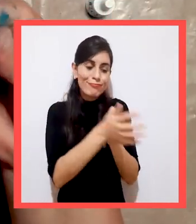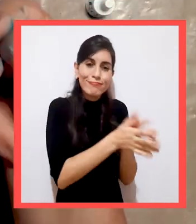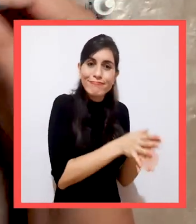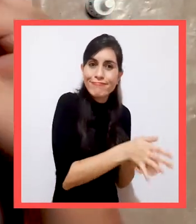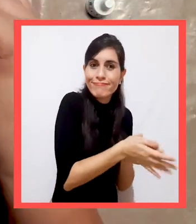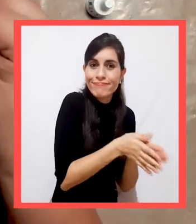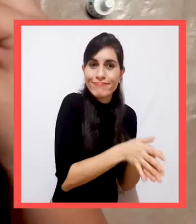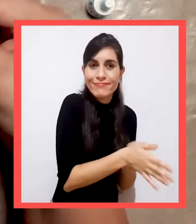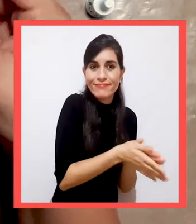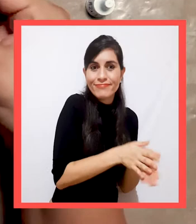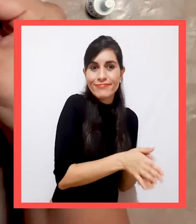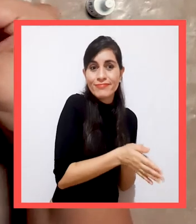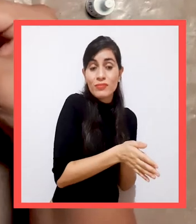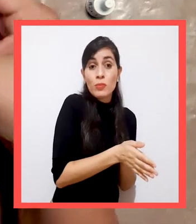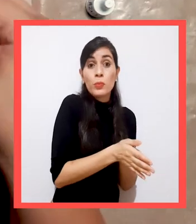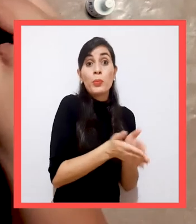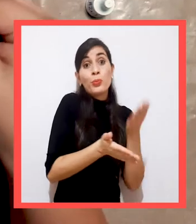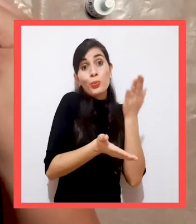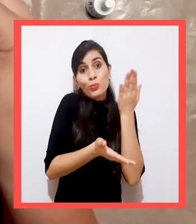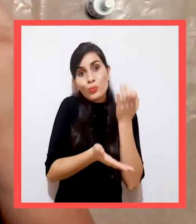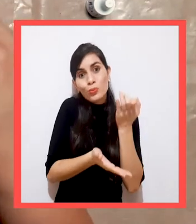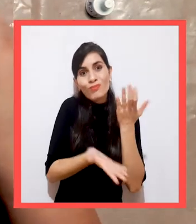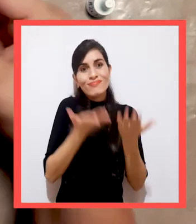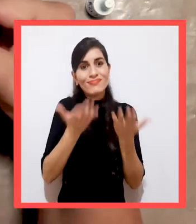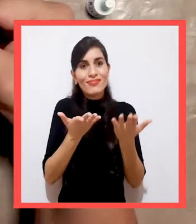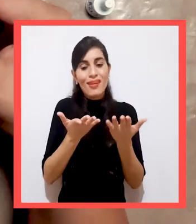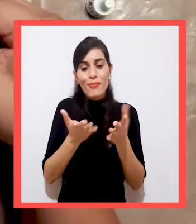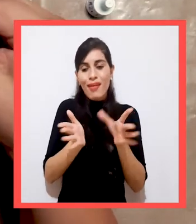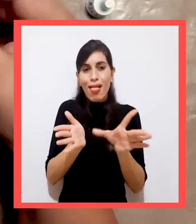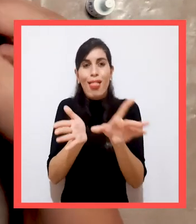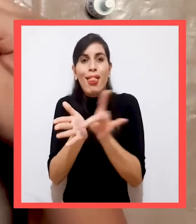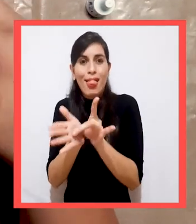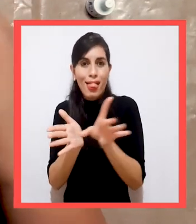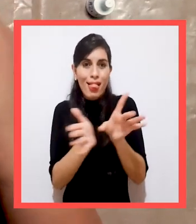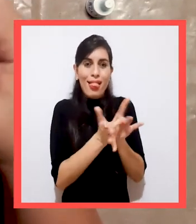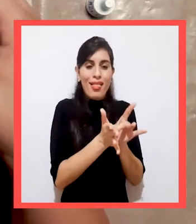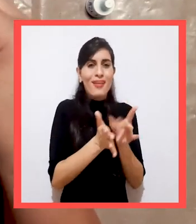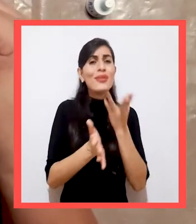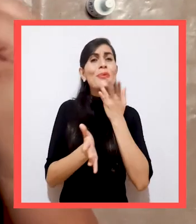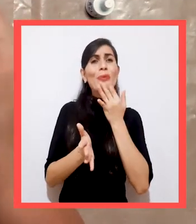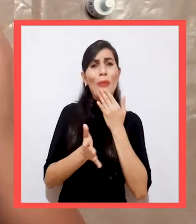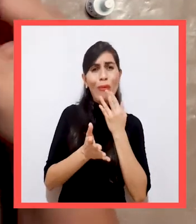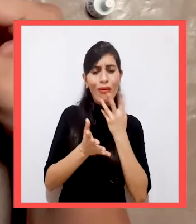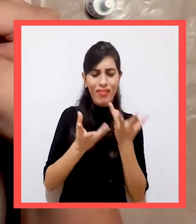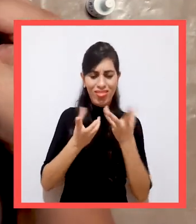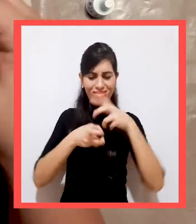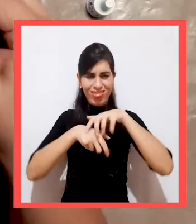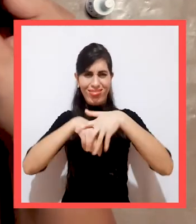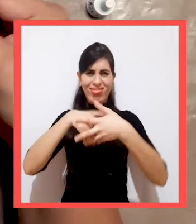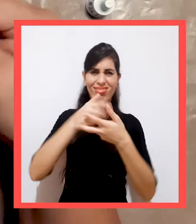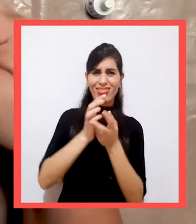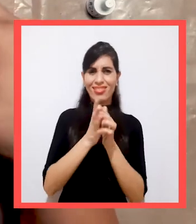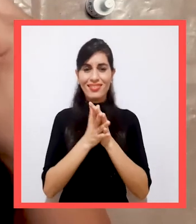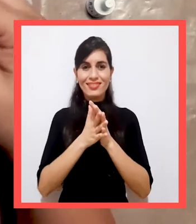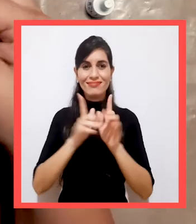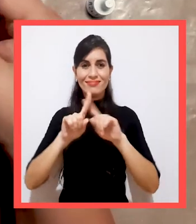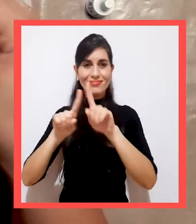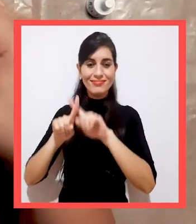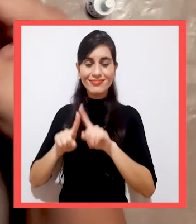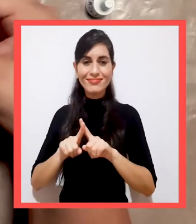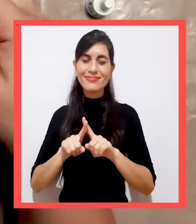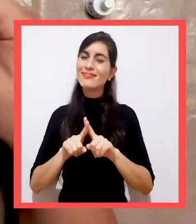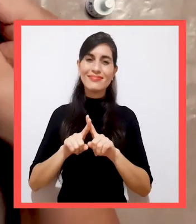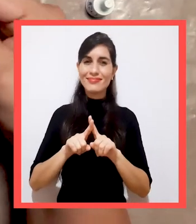color anterior, porque si no, contaminaremos la otra mezcla que intentemos hacer.